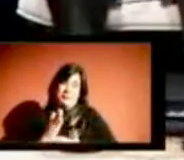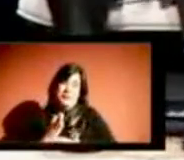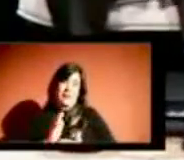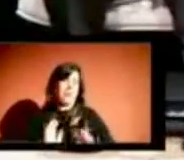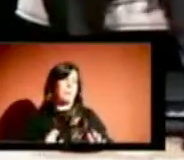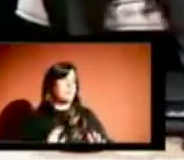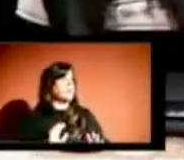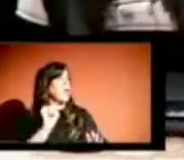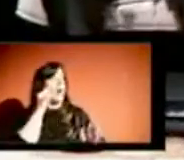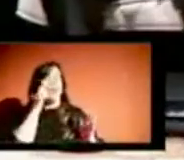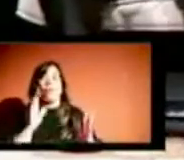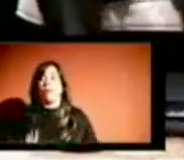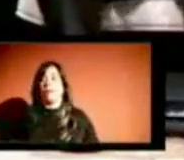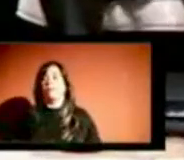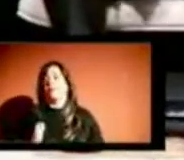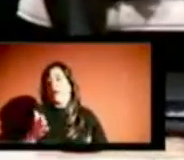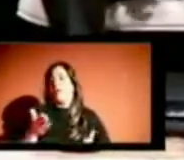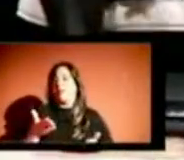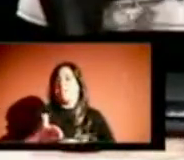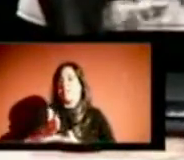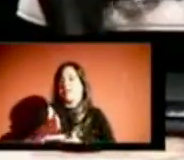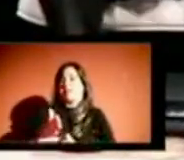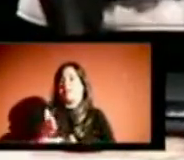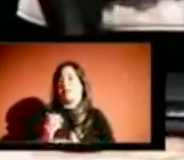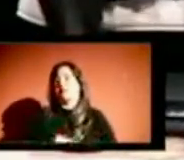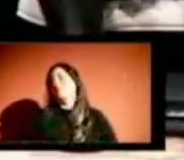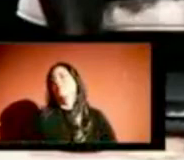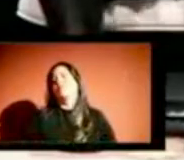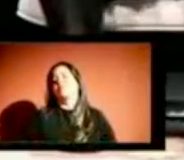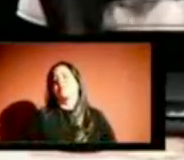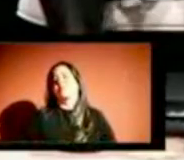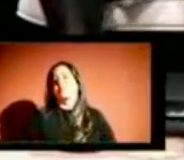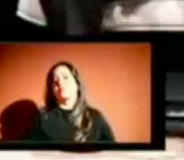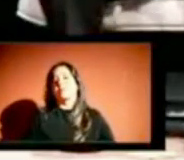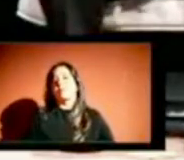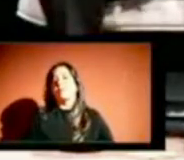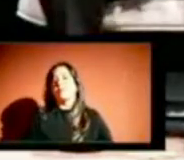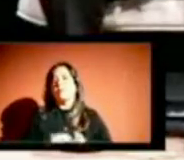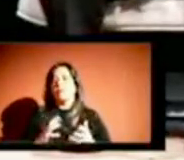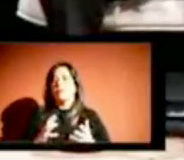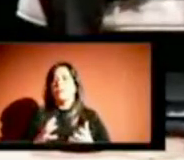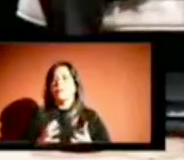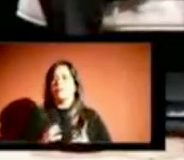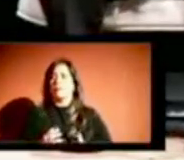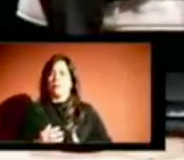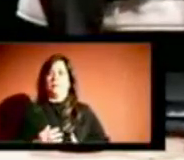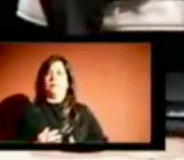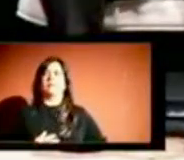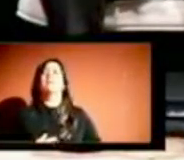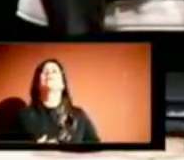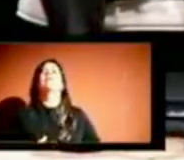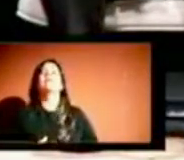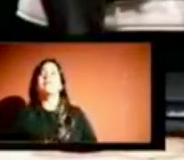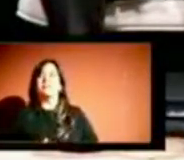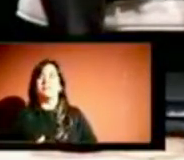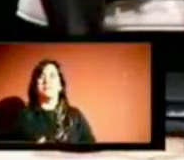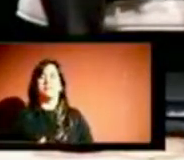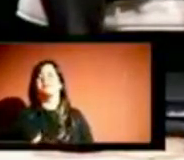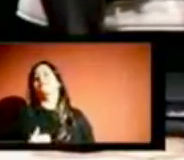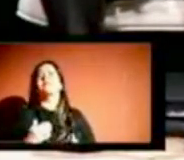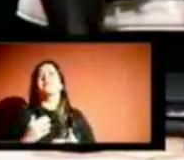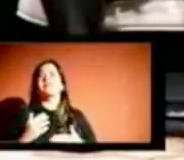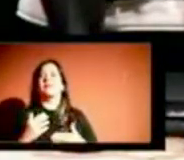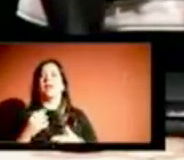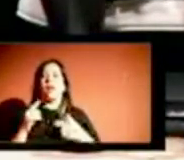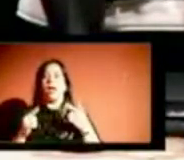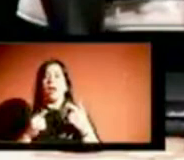No, el gobernador tiene licencia. Aclarado entonces. Quería su reacción en torno a la determinación